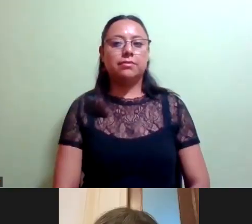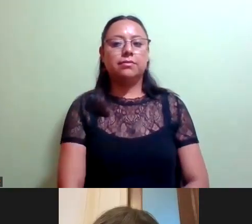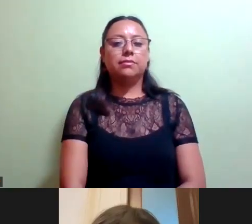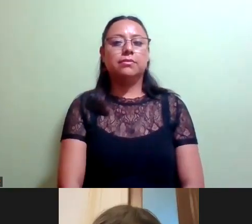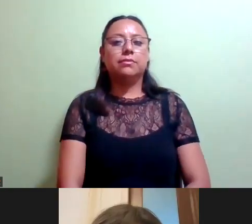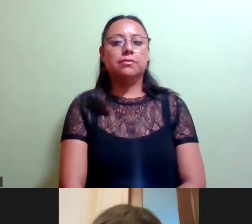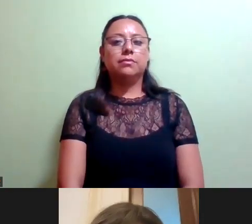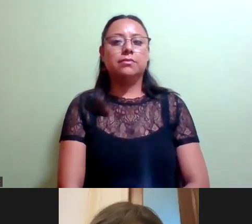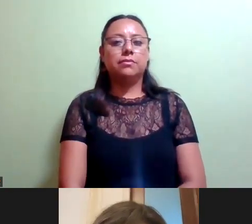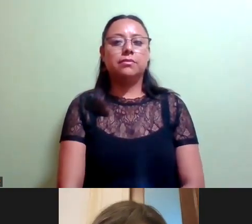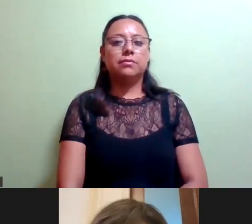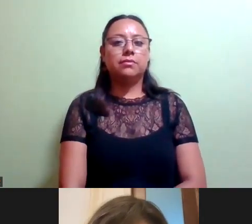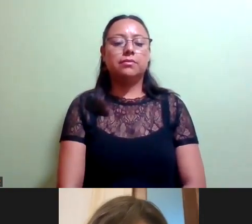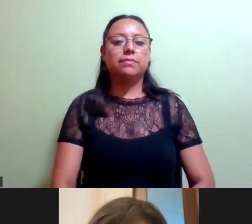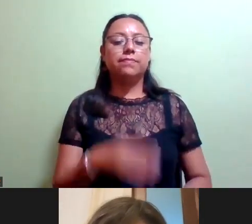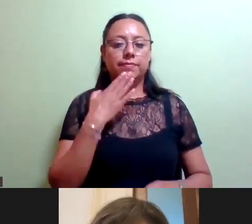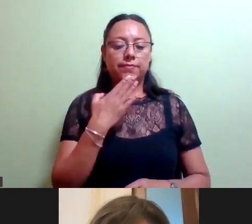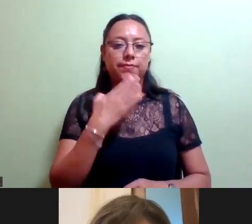Muy bien.